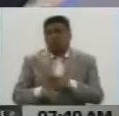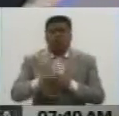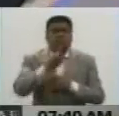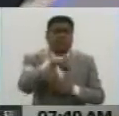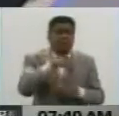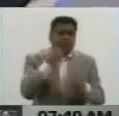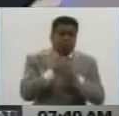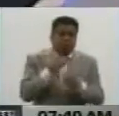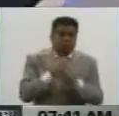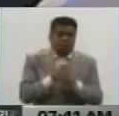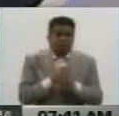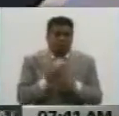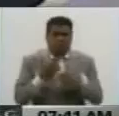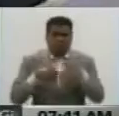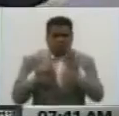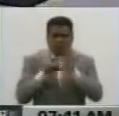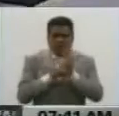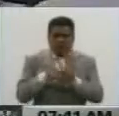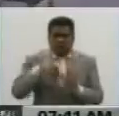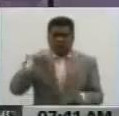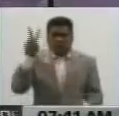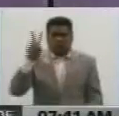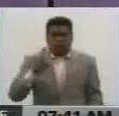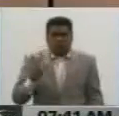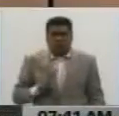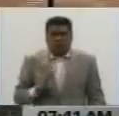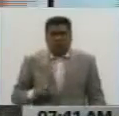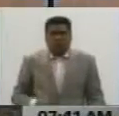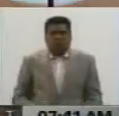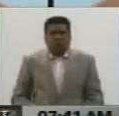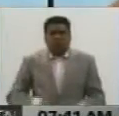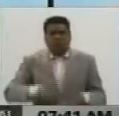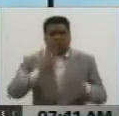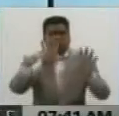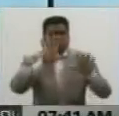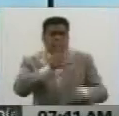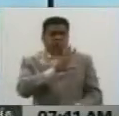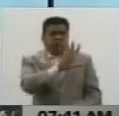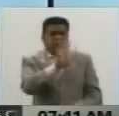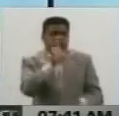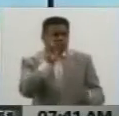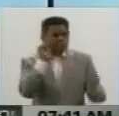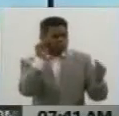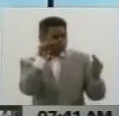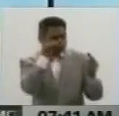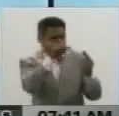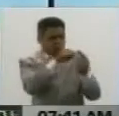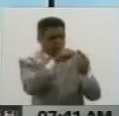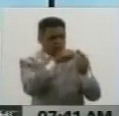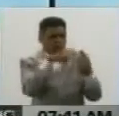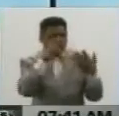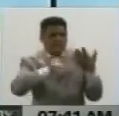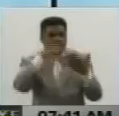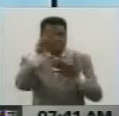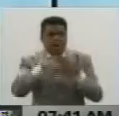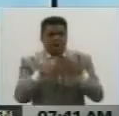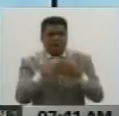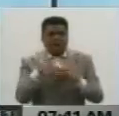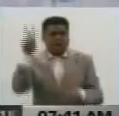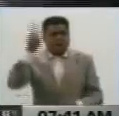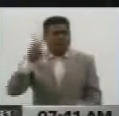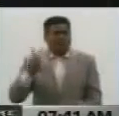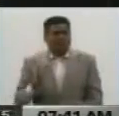dicho, con las leyes venezolanas y entablando el quinto objetivo del Plan de la Patria, escrito por el comandante Hugo Chávez como uno de los principios, pero claro. ¿Qué tan